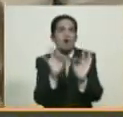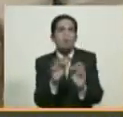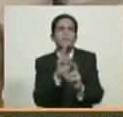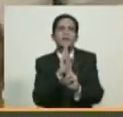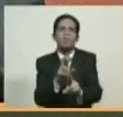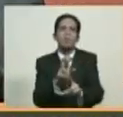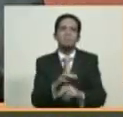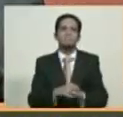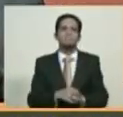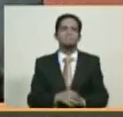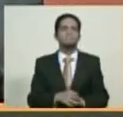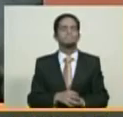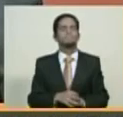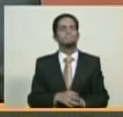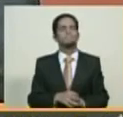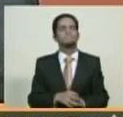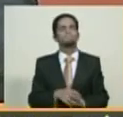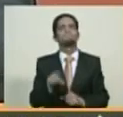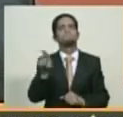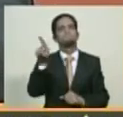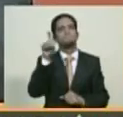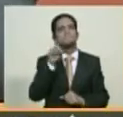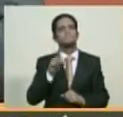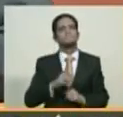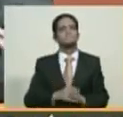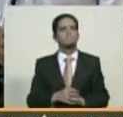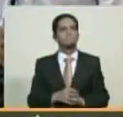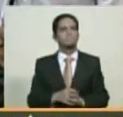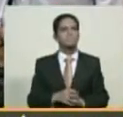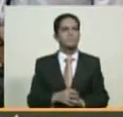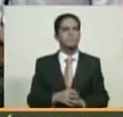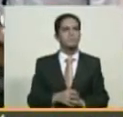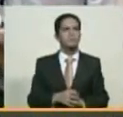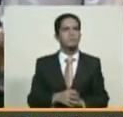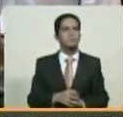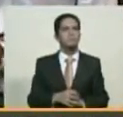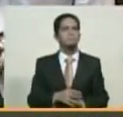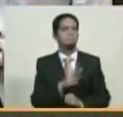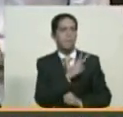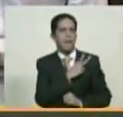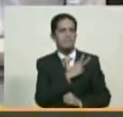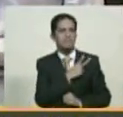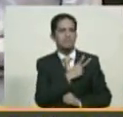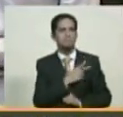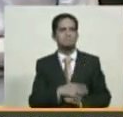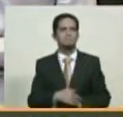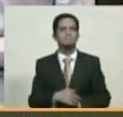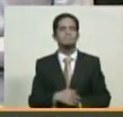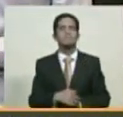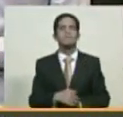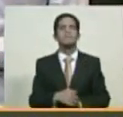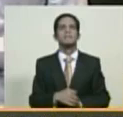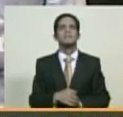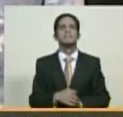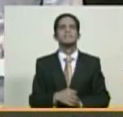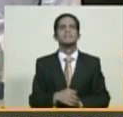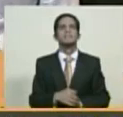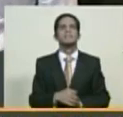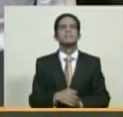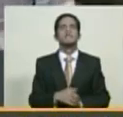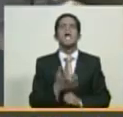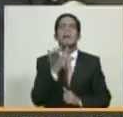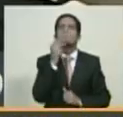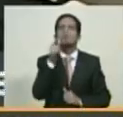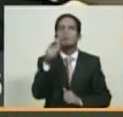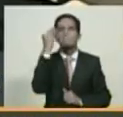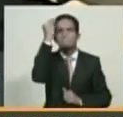Siguiente pregunta, Diana Vázquez de Venevisión. Buenas tardes, ministro. Quería saber qué opinión le merece,